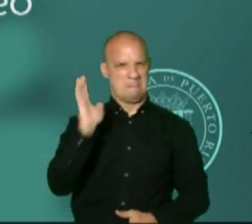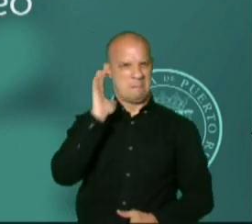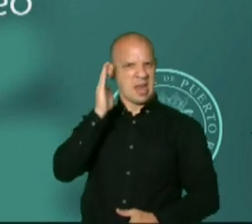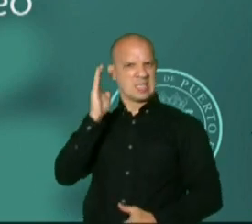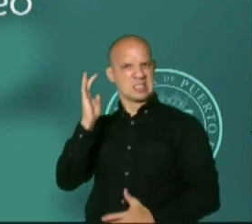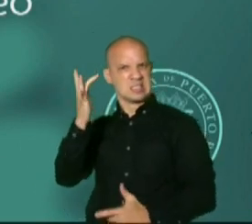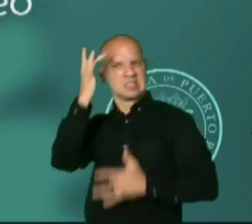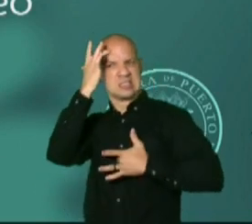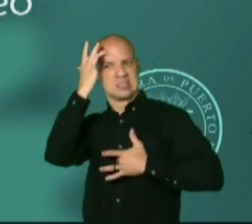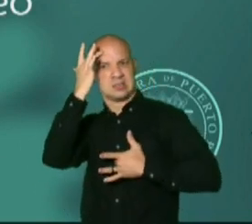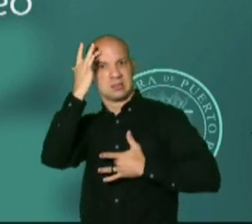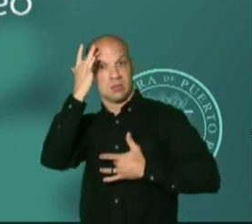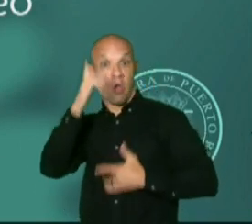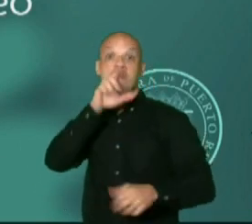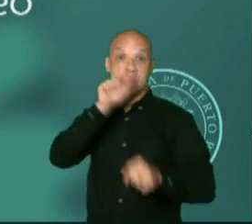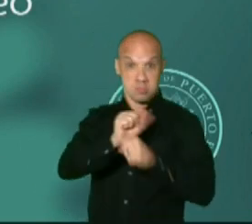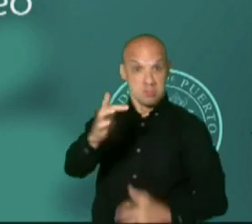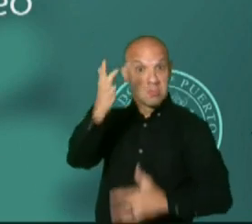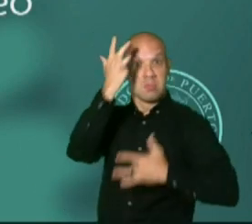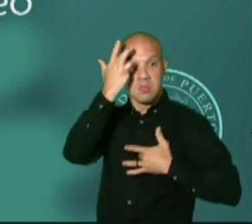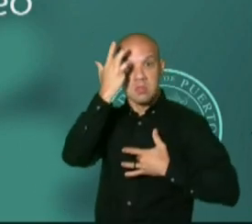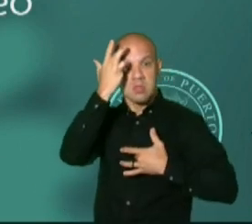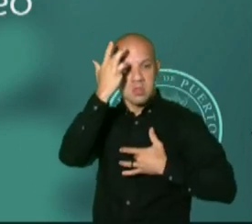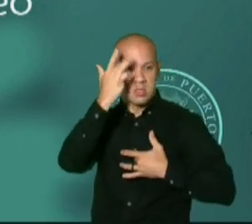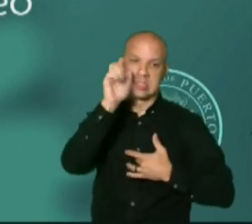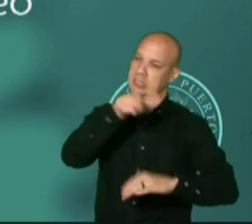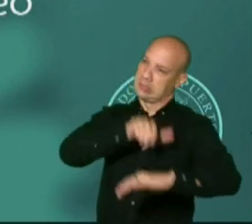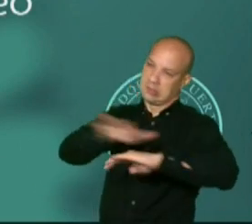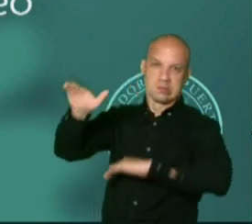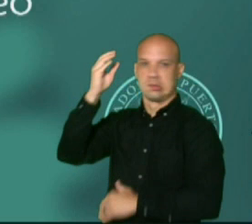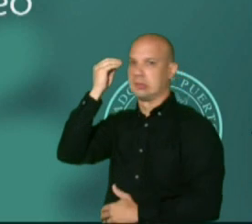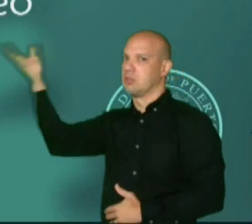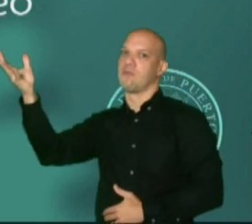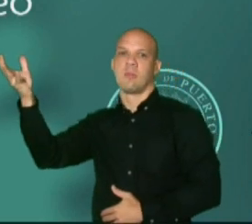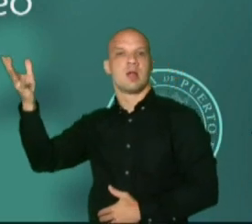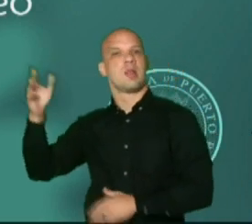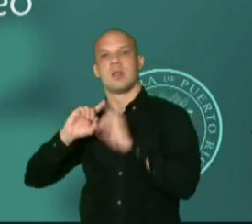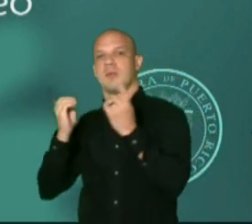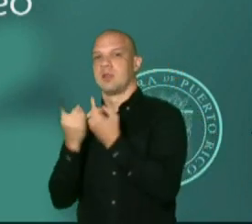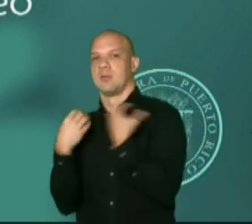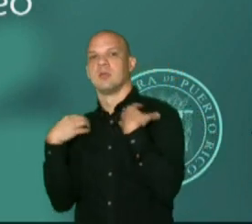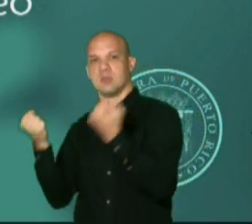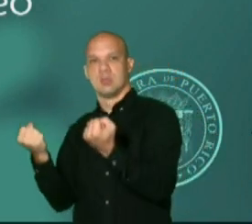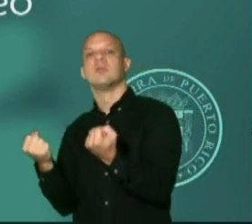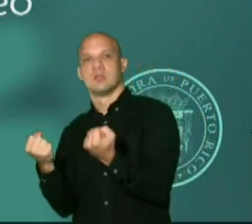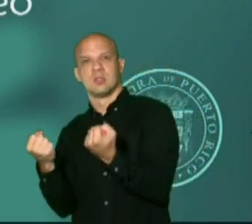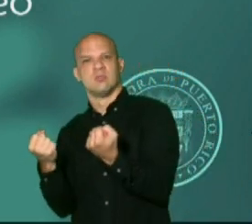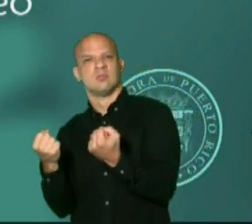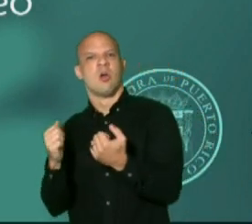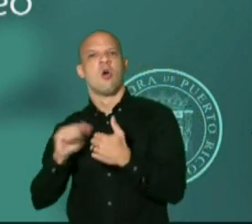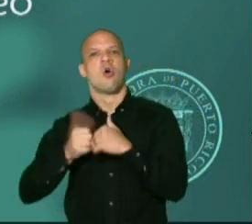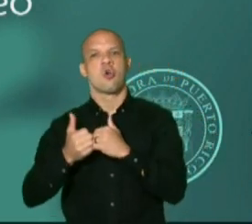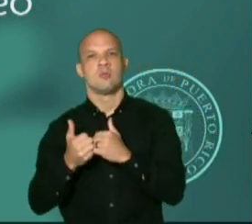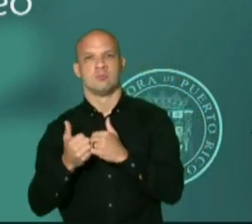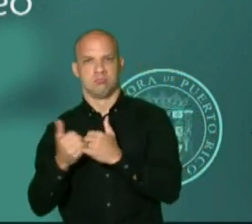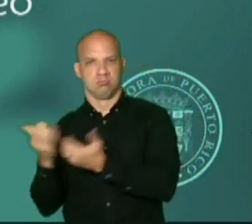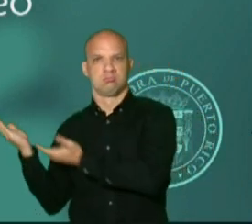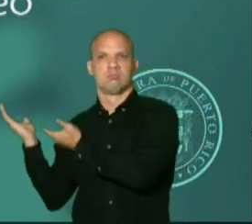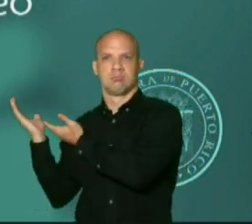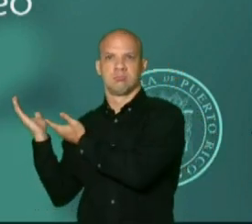confirmados de COVID-19 entre su plantilla de empleados al Departamento de Salud a la siguiente dirección de correo